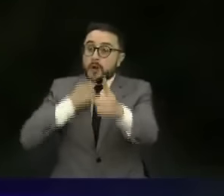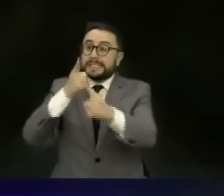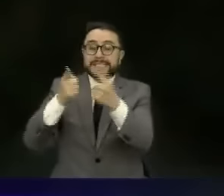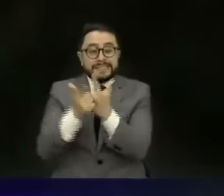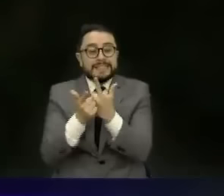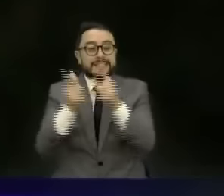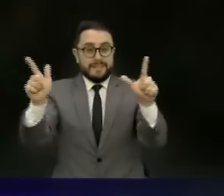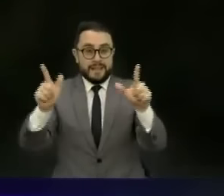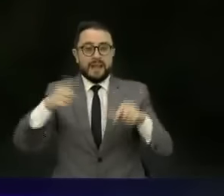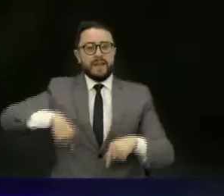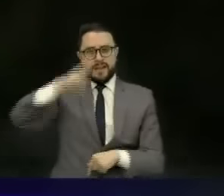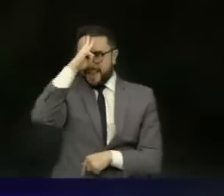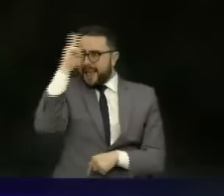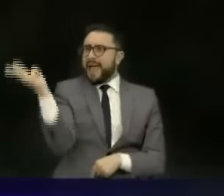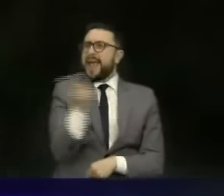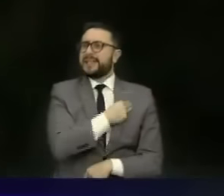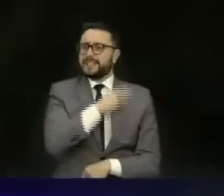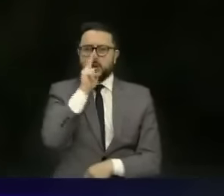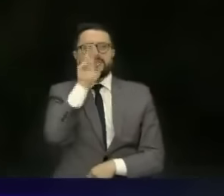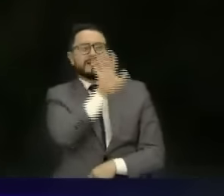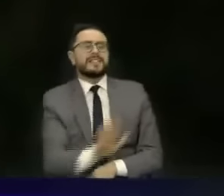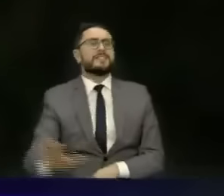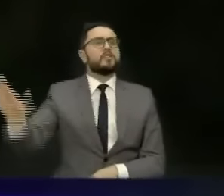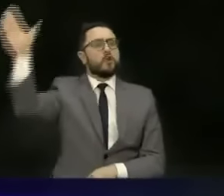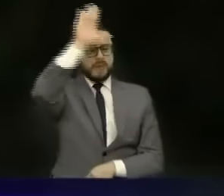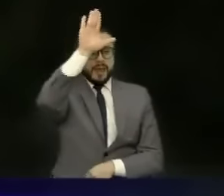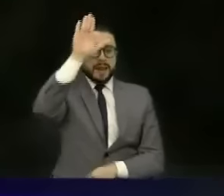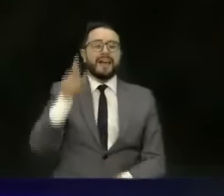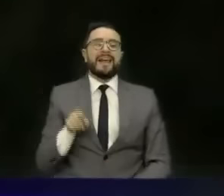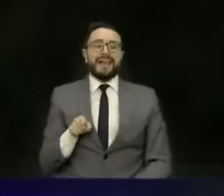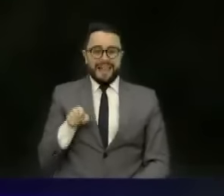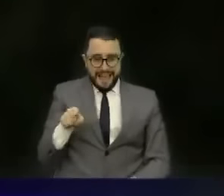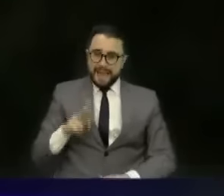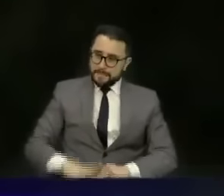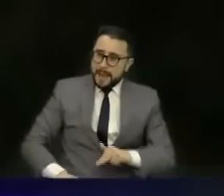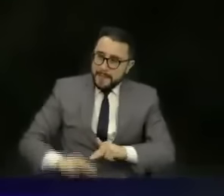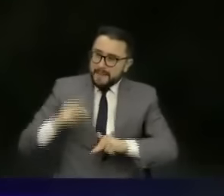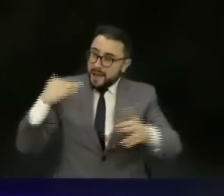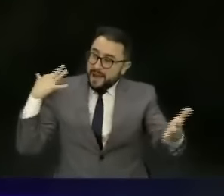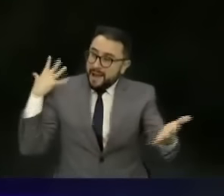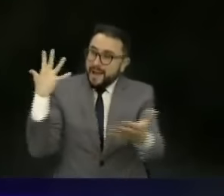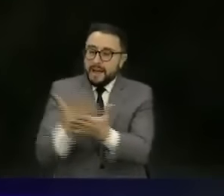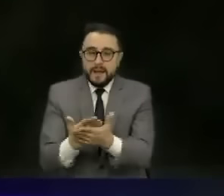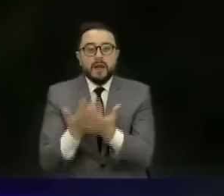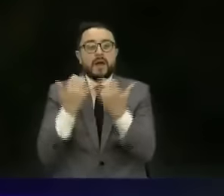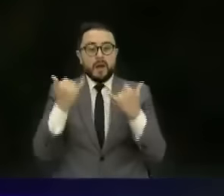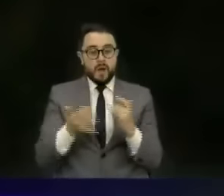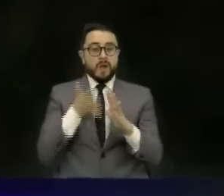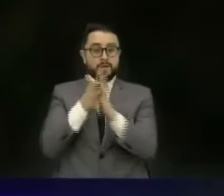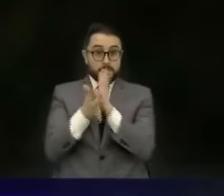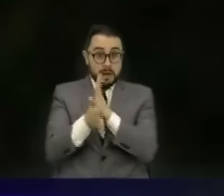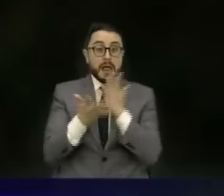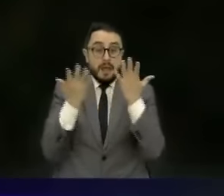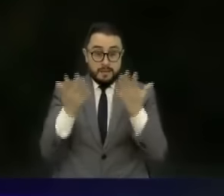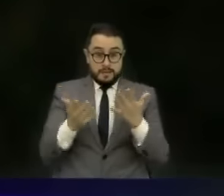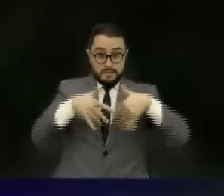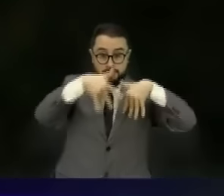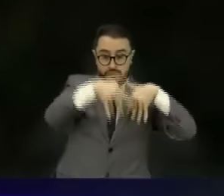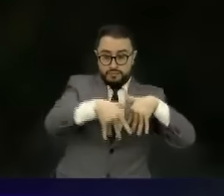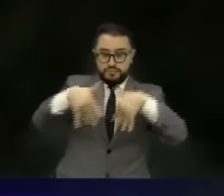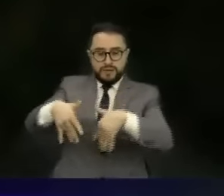ejército nacional. Por eso es difícil hablar hoy del ejército libertador.